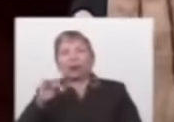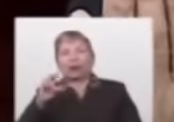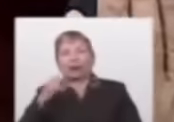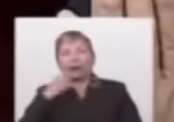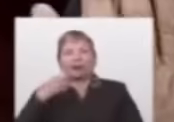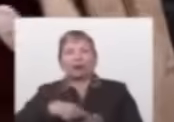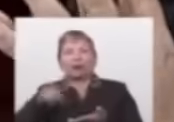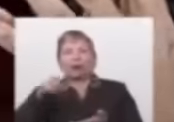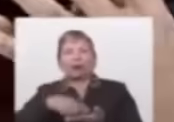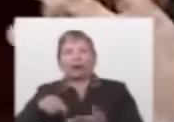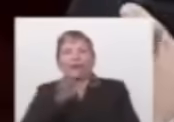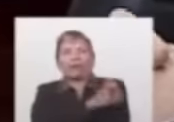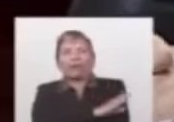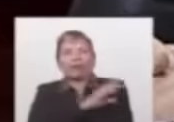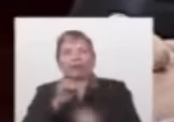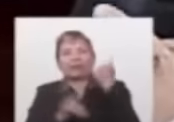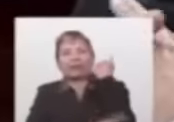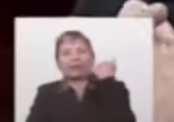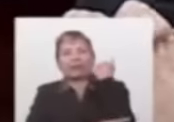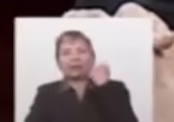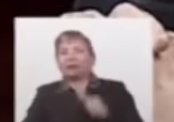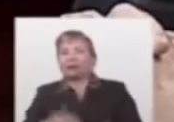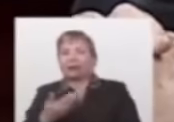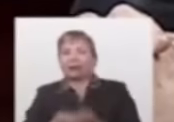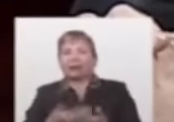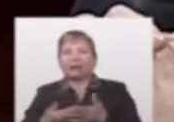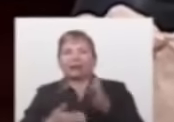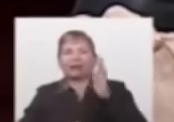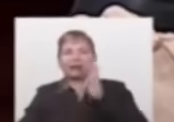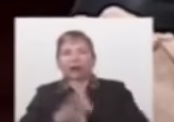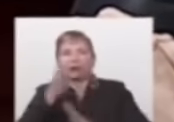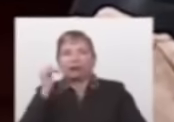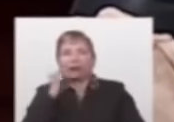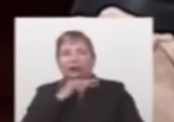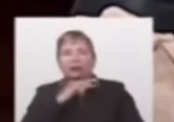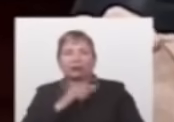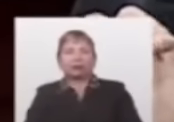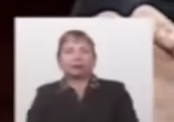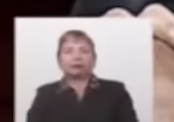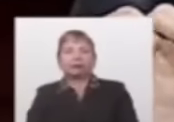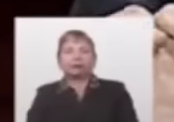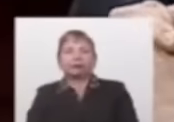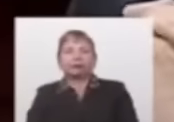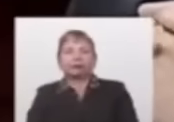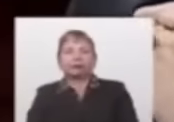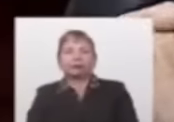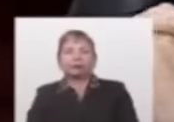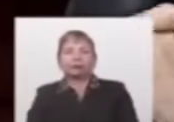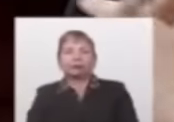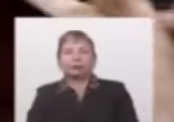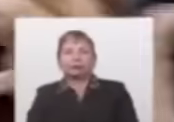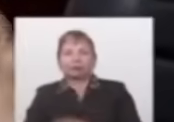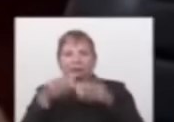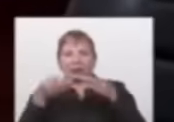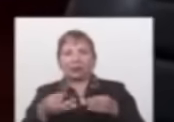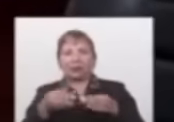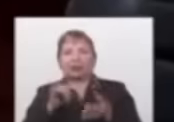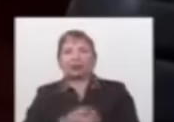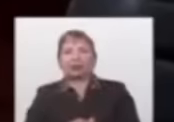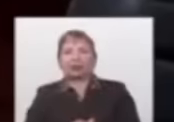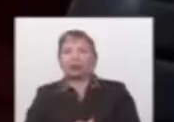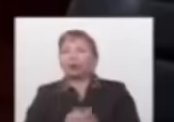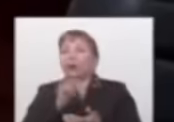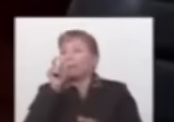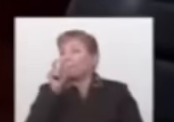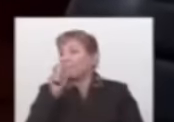ha sido una orden la fiscal de la Nación. Es totalmente falso. Y es seguro que